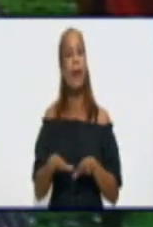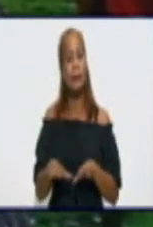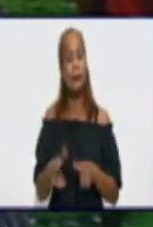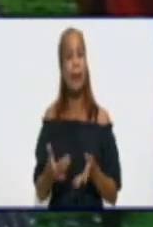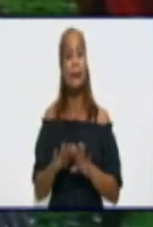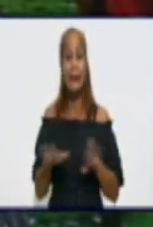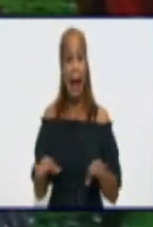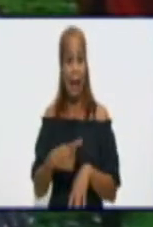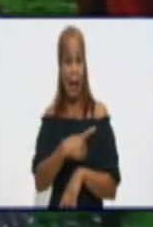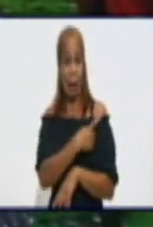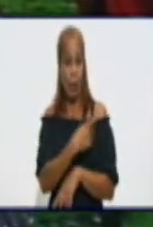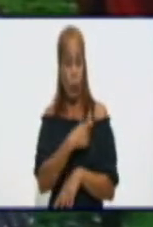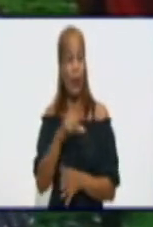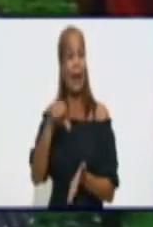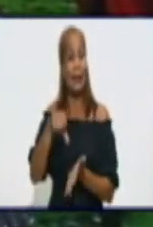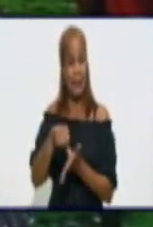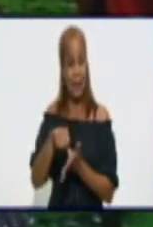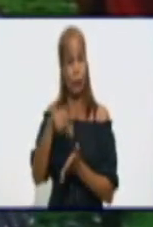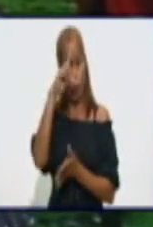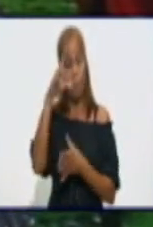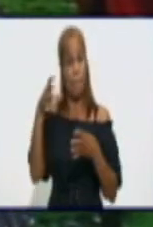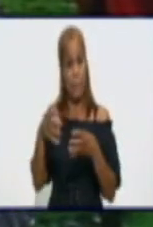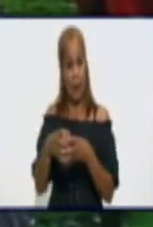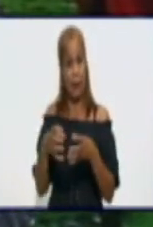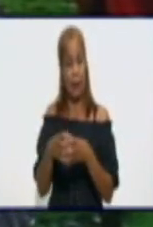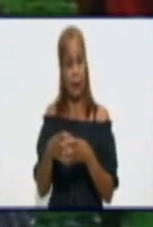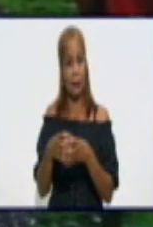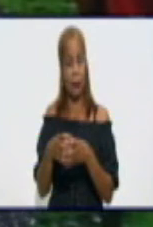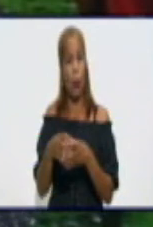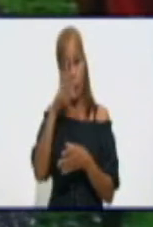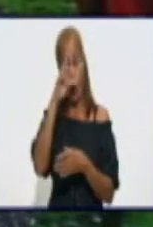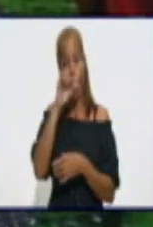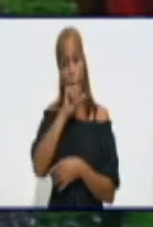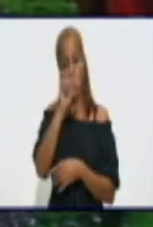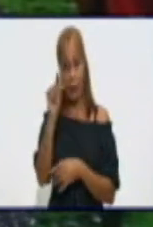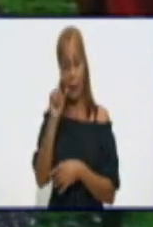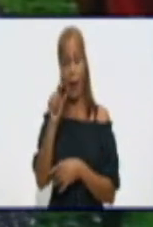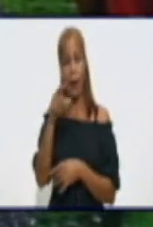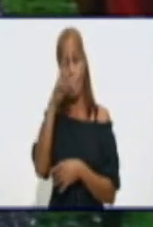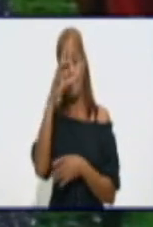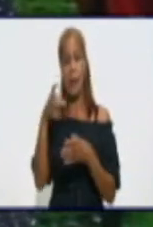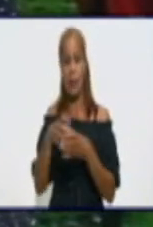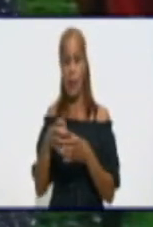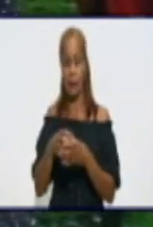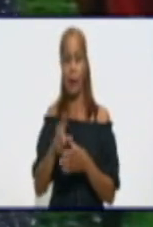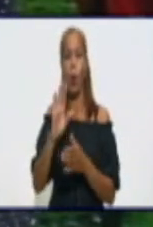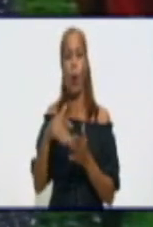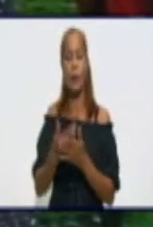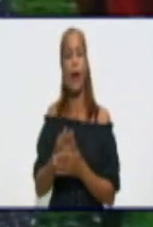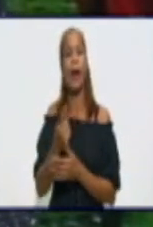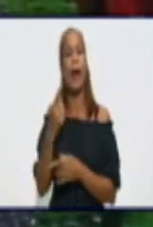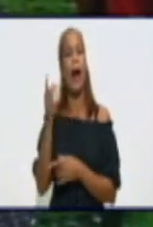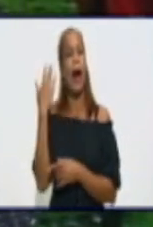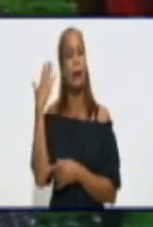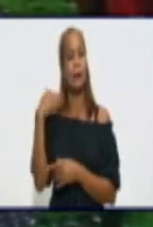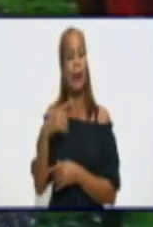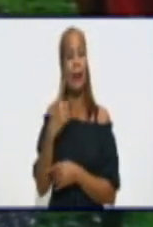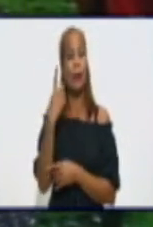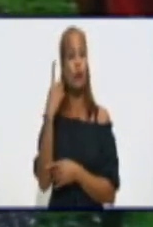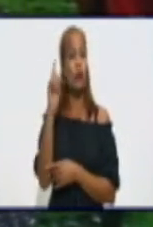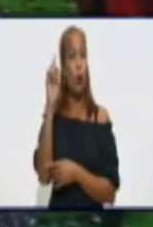el centro ambulatorio del hospital pediátrico, vamos a seguirlo llamando así, era un solo punto de